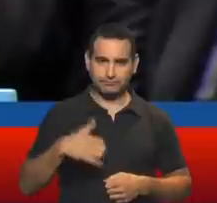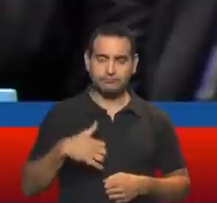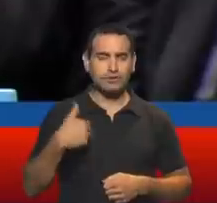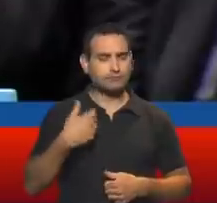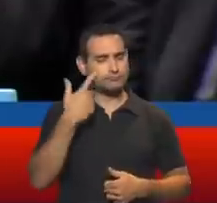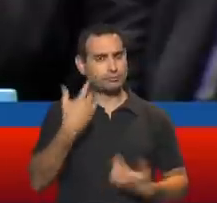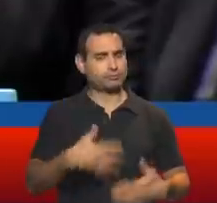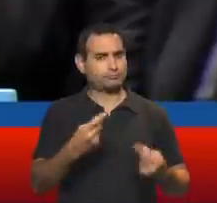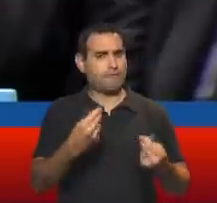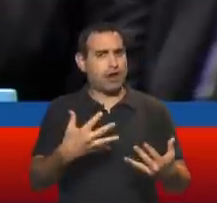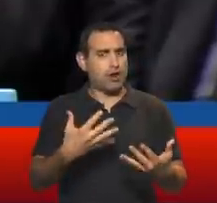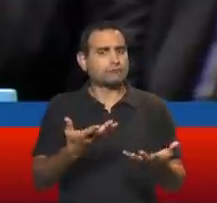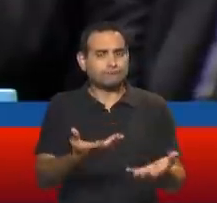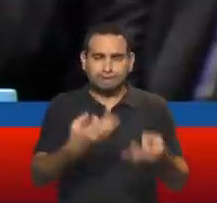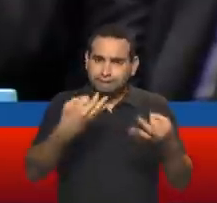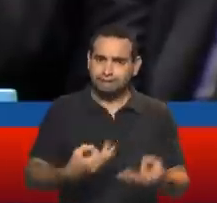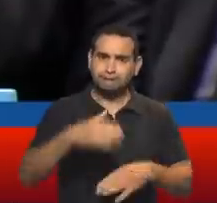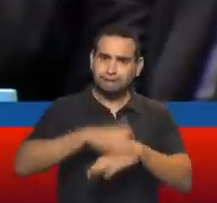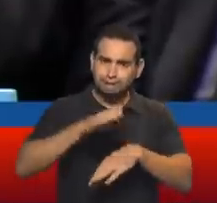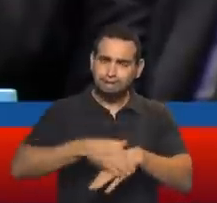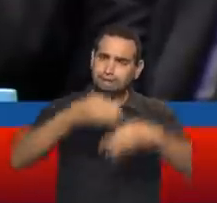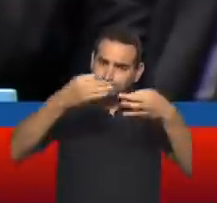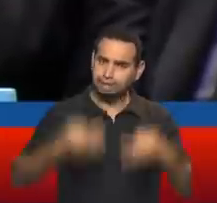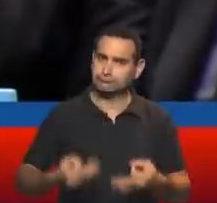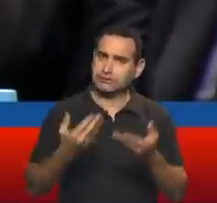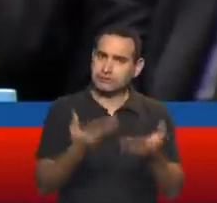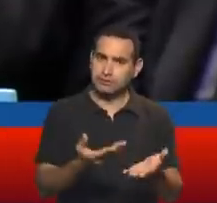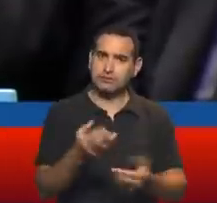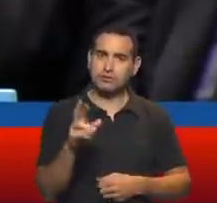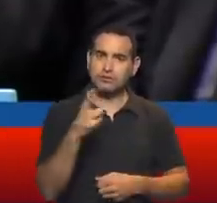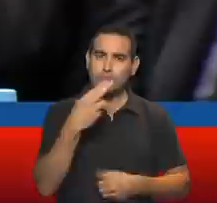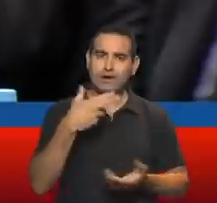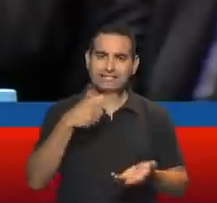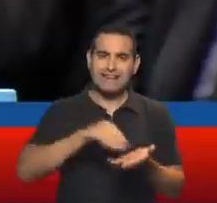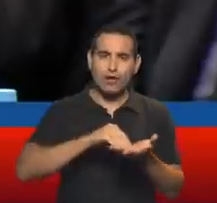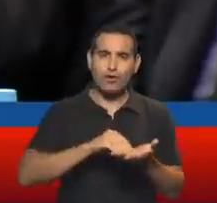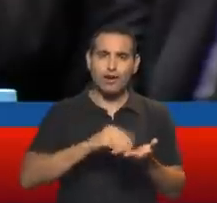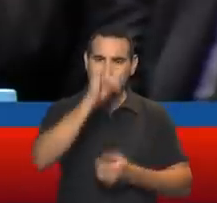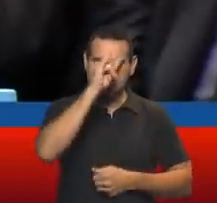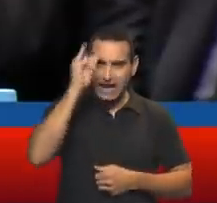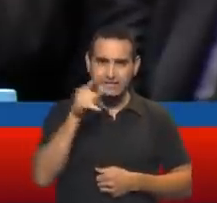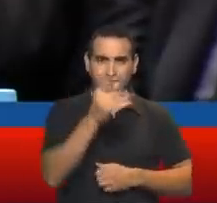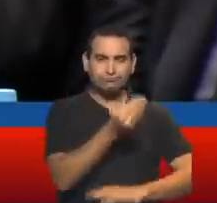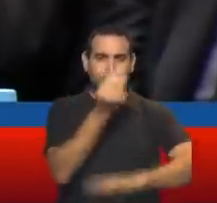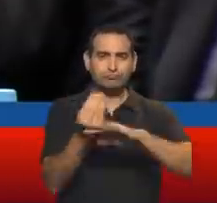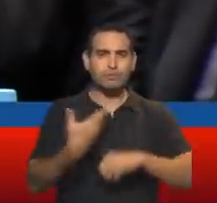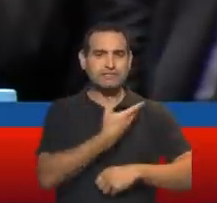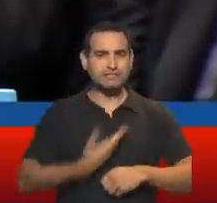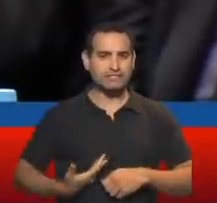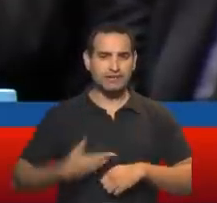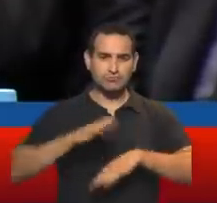valoro la respuesta y la responsabilidad que ha asumido la senadora Yáñez como presidenta a cargo de